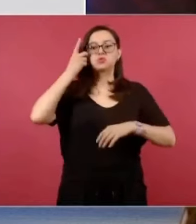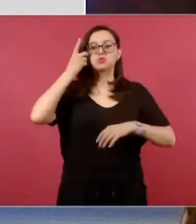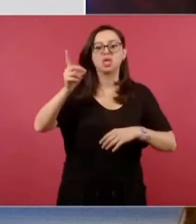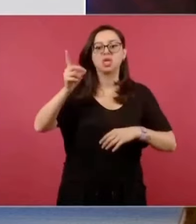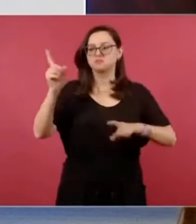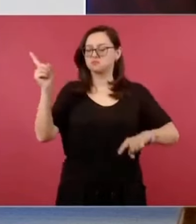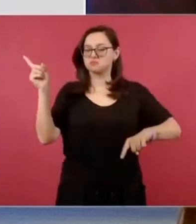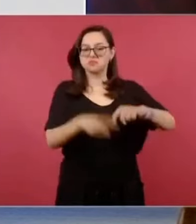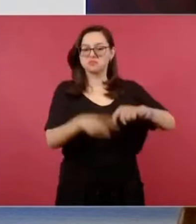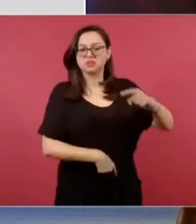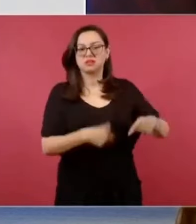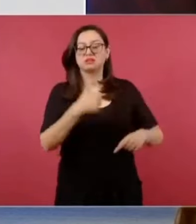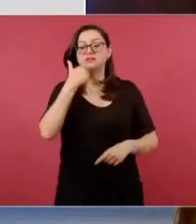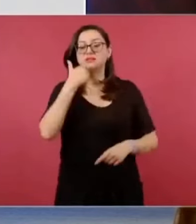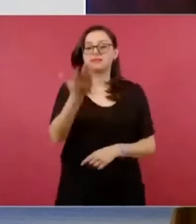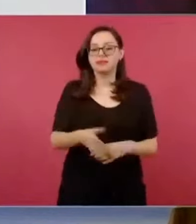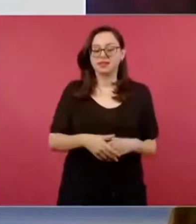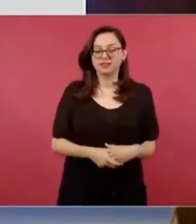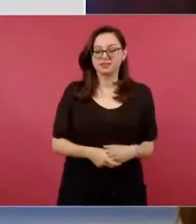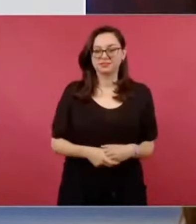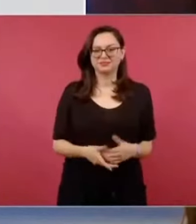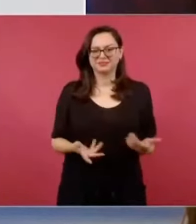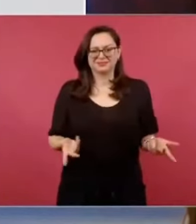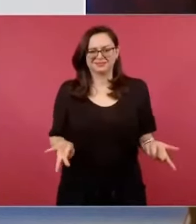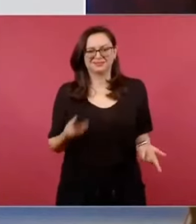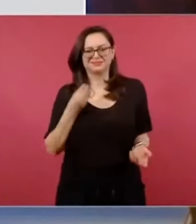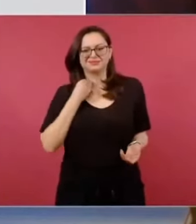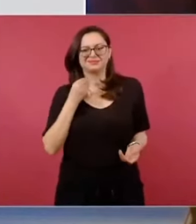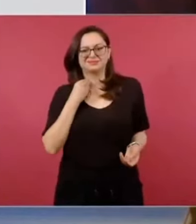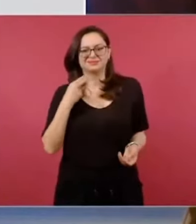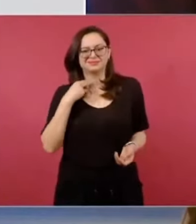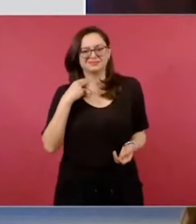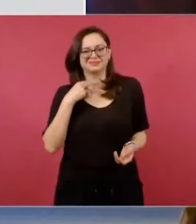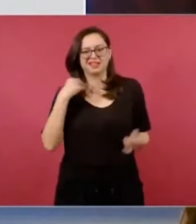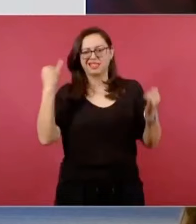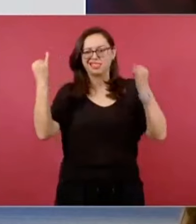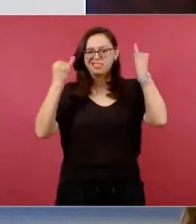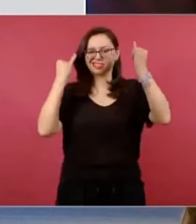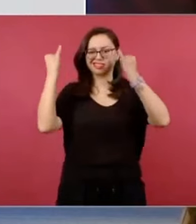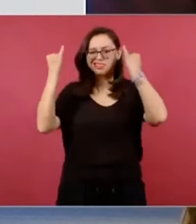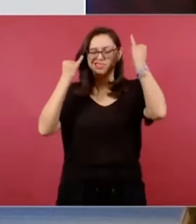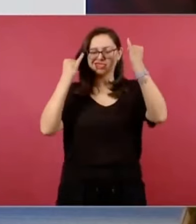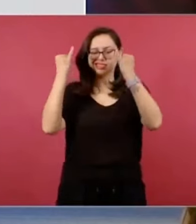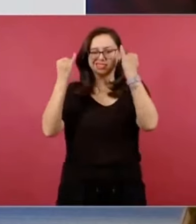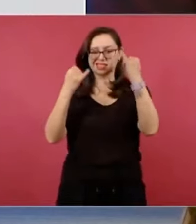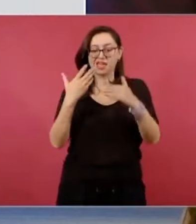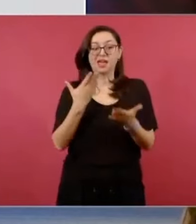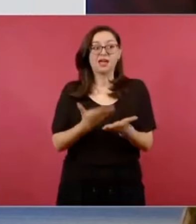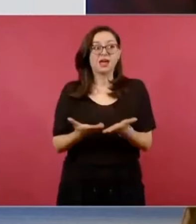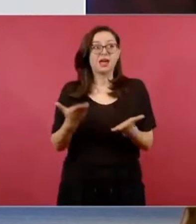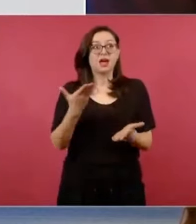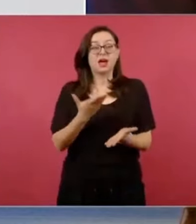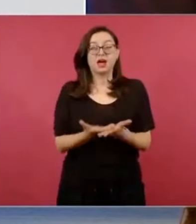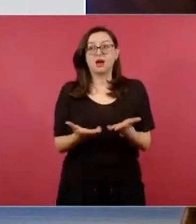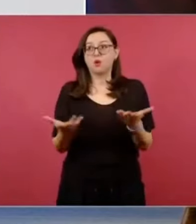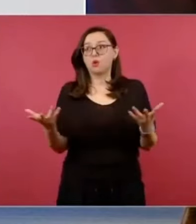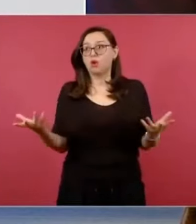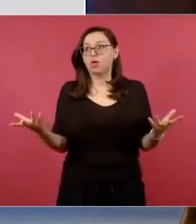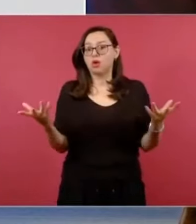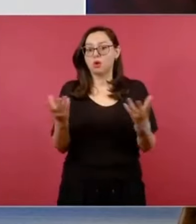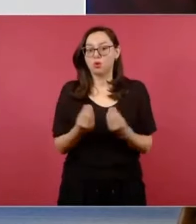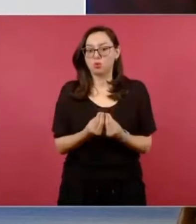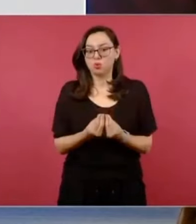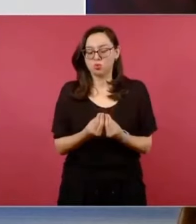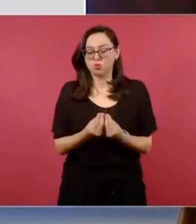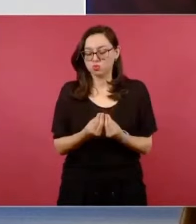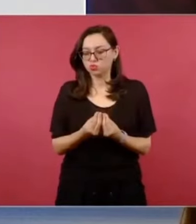Y es abogado, notario, o sea, no. Bueno, es el notario de, ¿cómo se